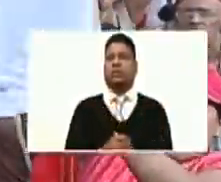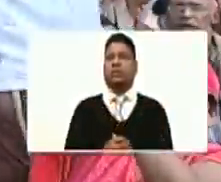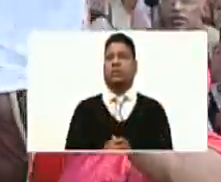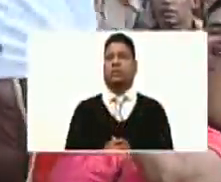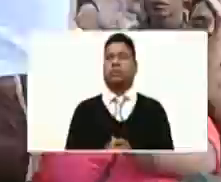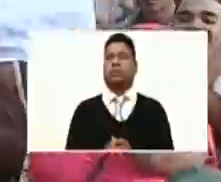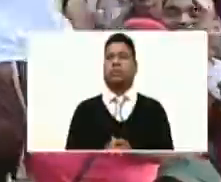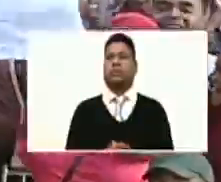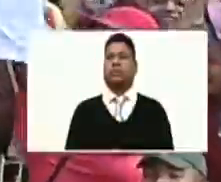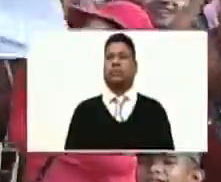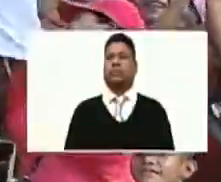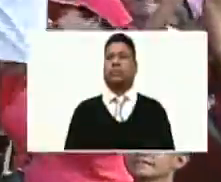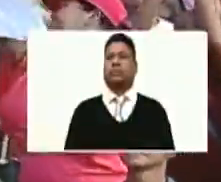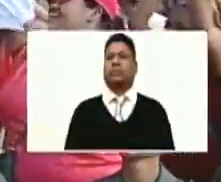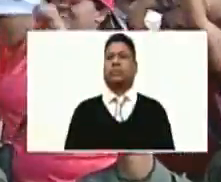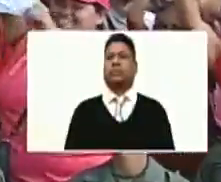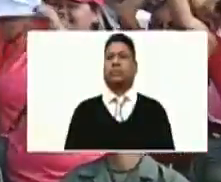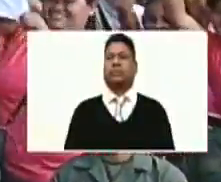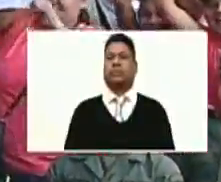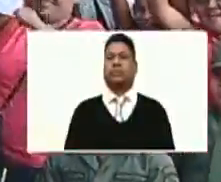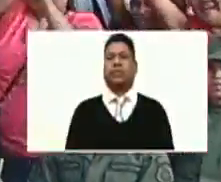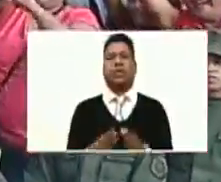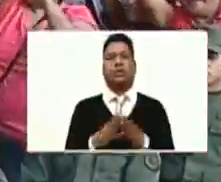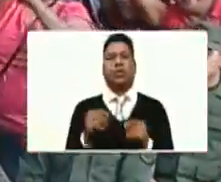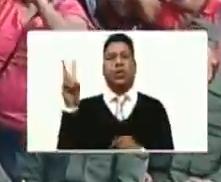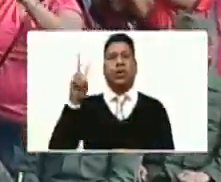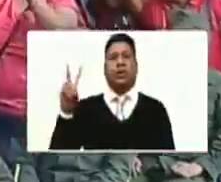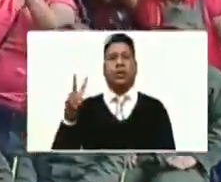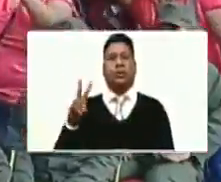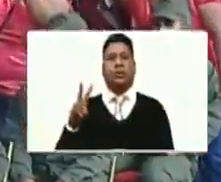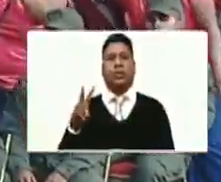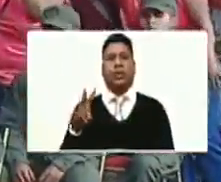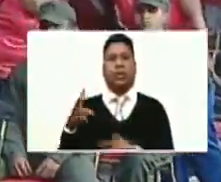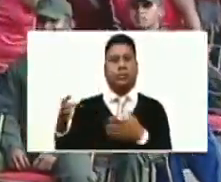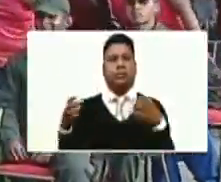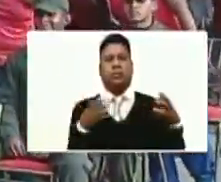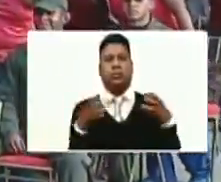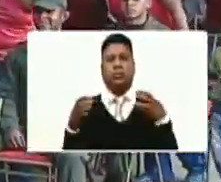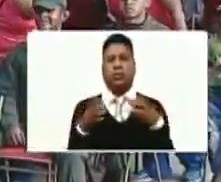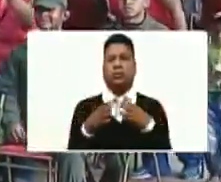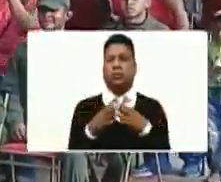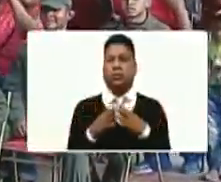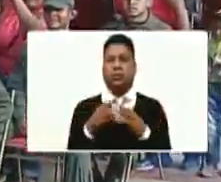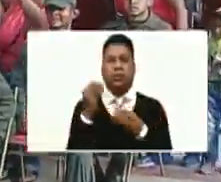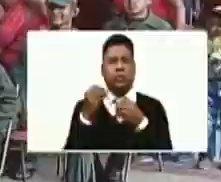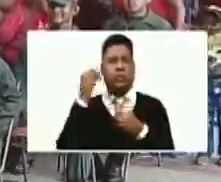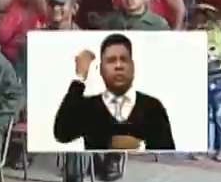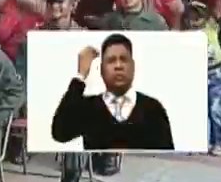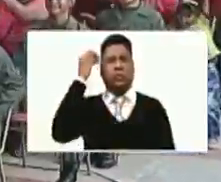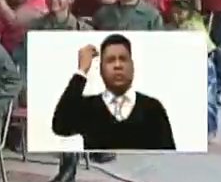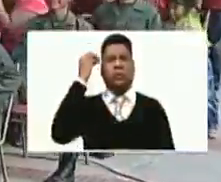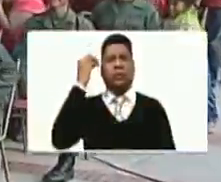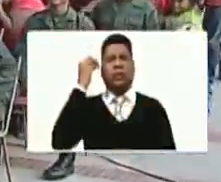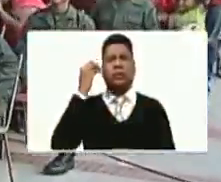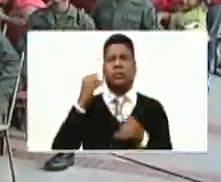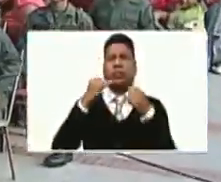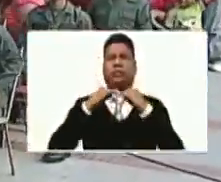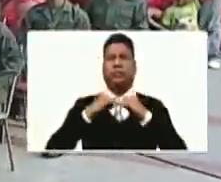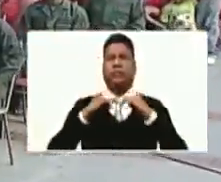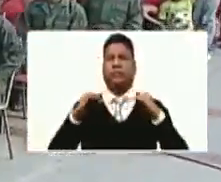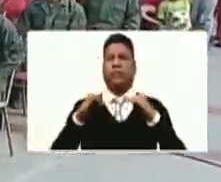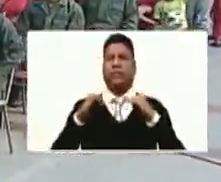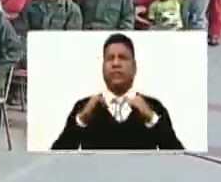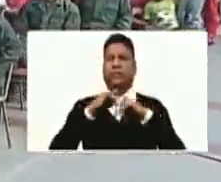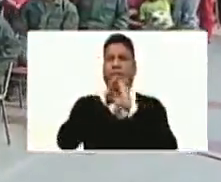cual vivimos y en la Venezuela que tenemos que seguir luchando y combatiendo por llevar a feliz término lo que son los principios de igualdad,